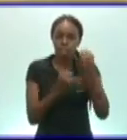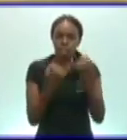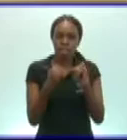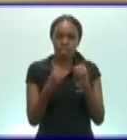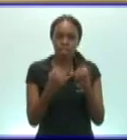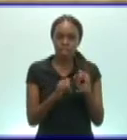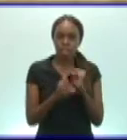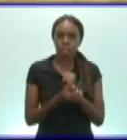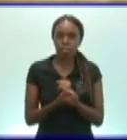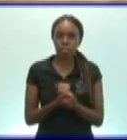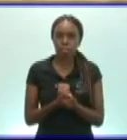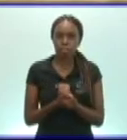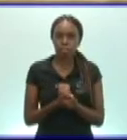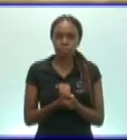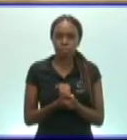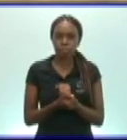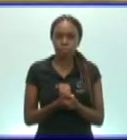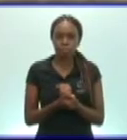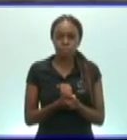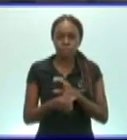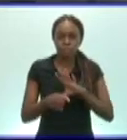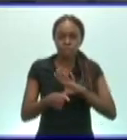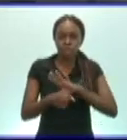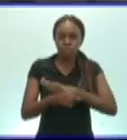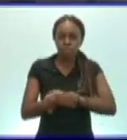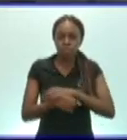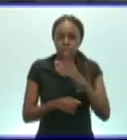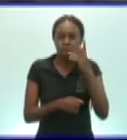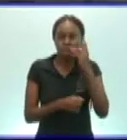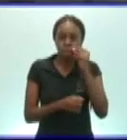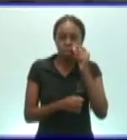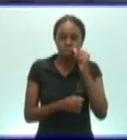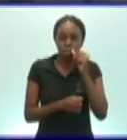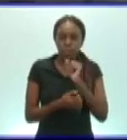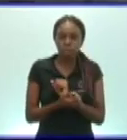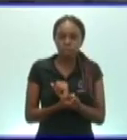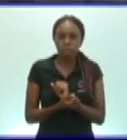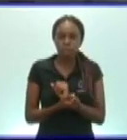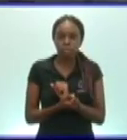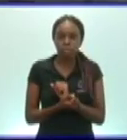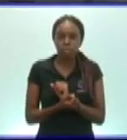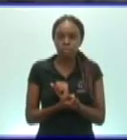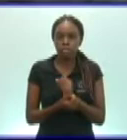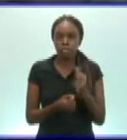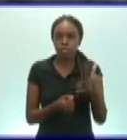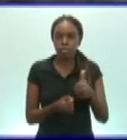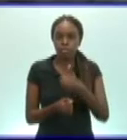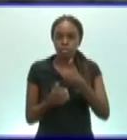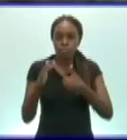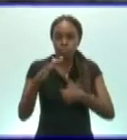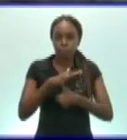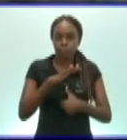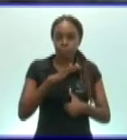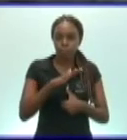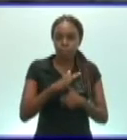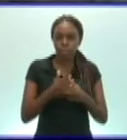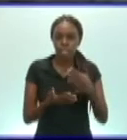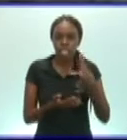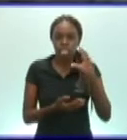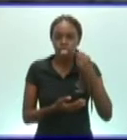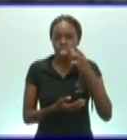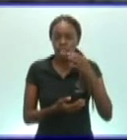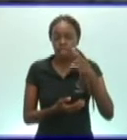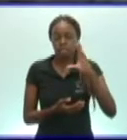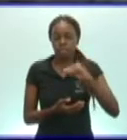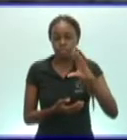Oscar es capturado y el gobierno español, el capitán general Caballero de Roda, le pide que salga de la isla